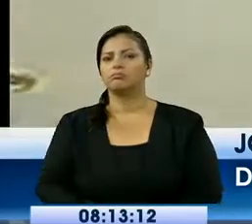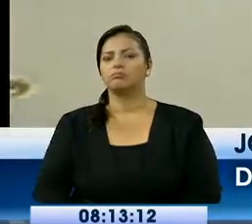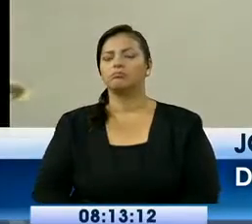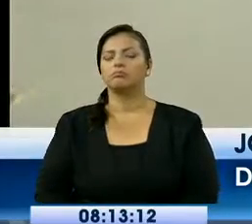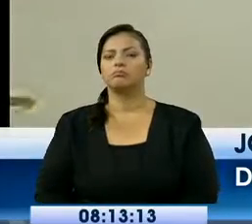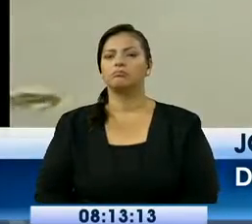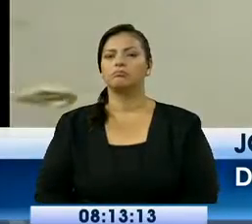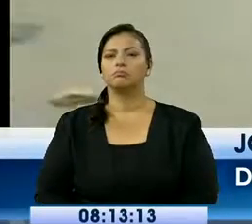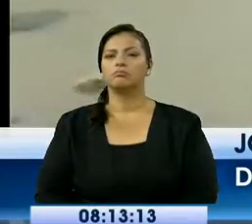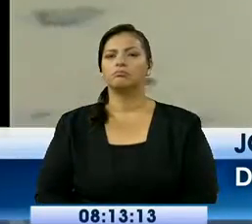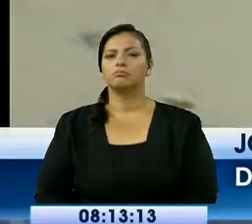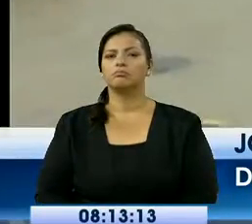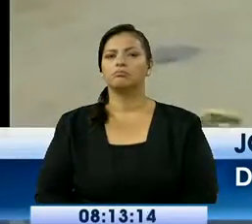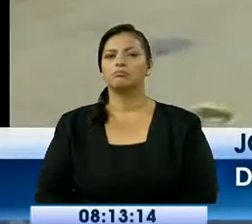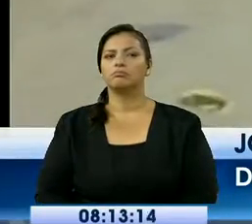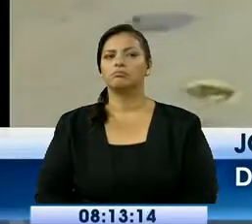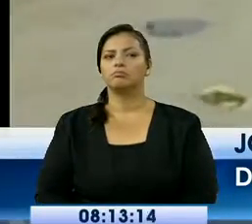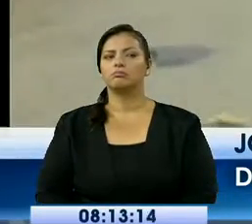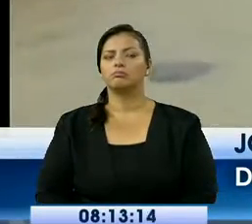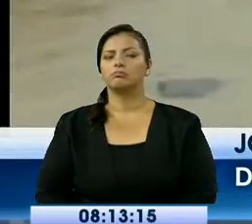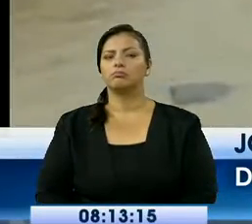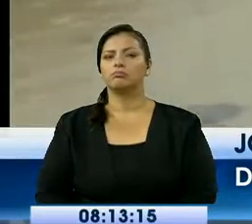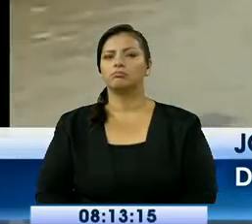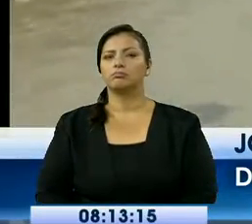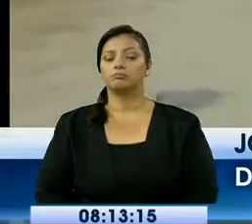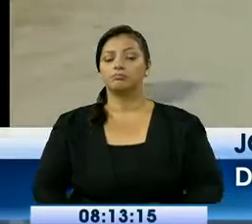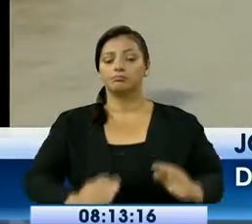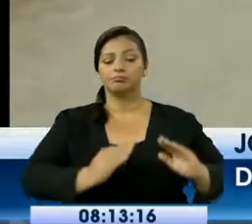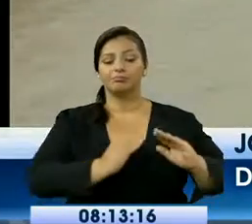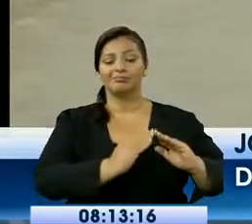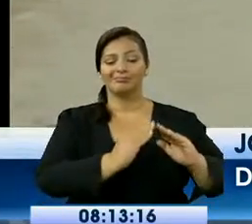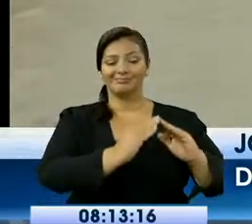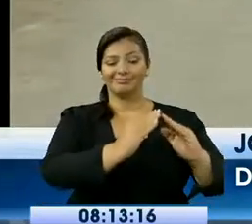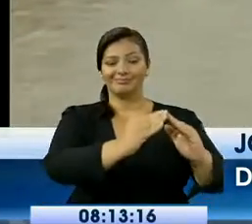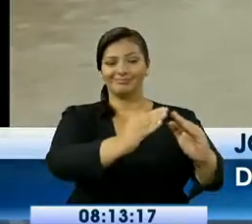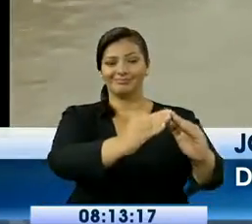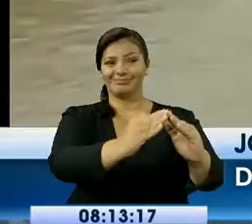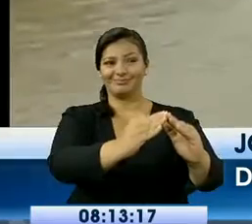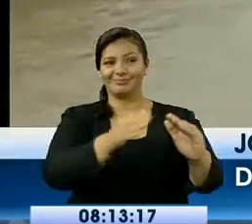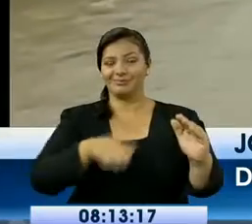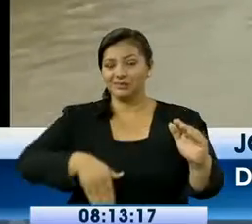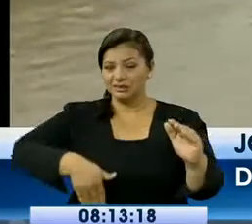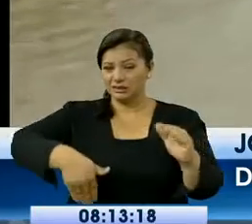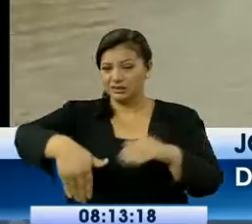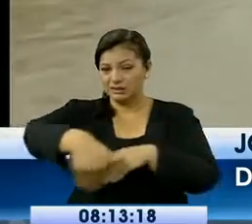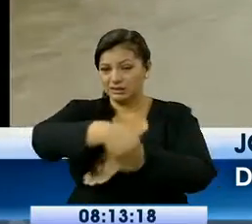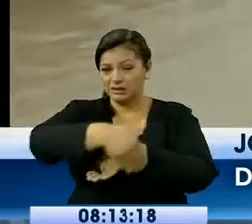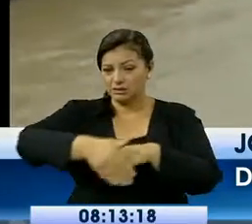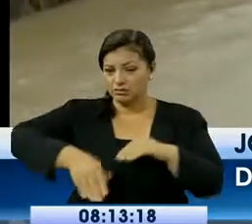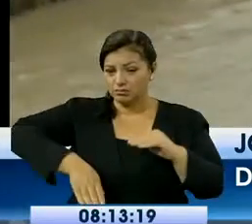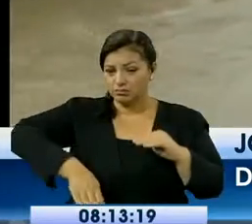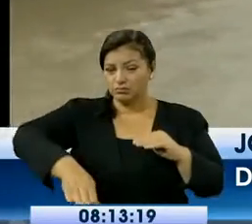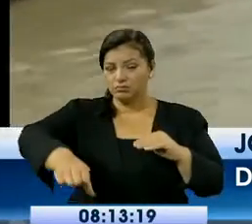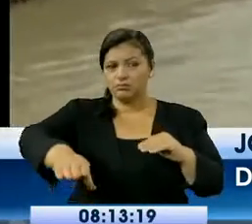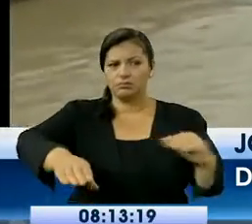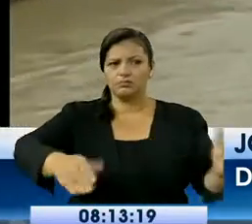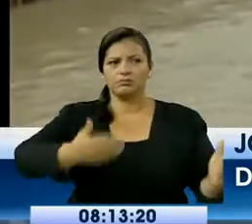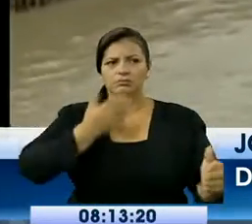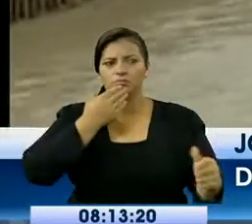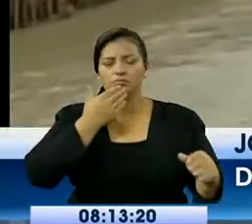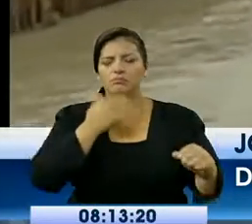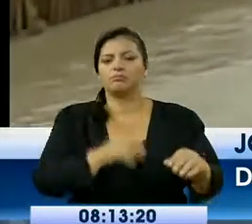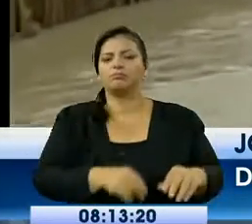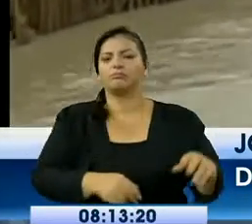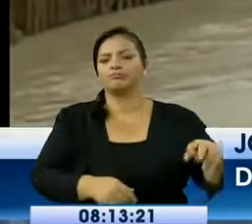pantalla la salida de personas desde una vivienda de este sector. Allí se